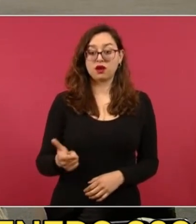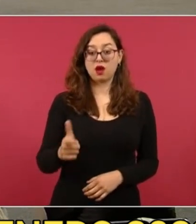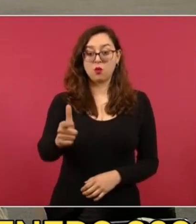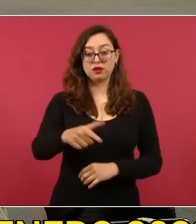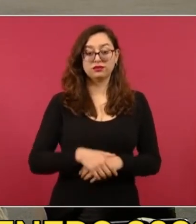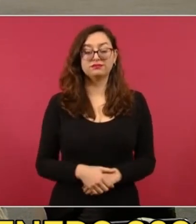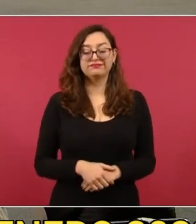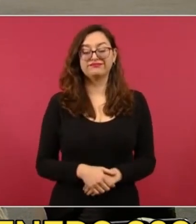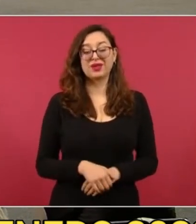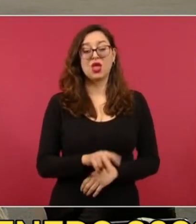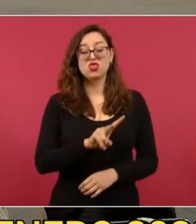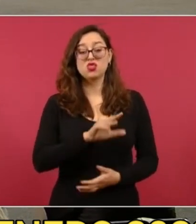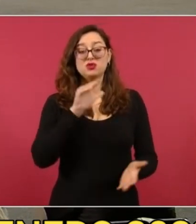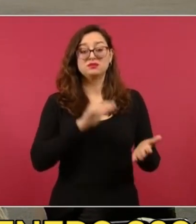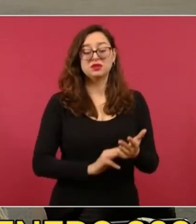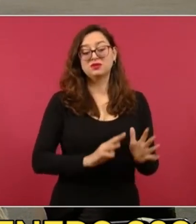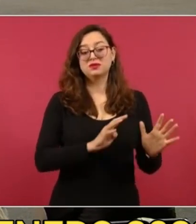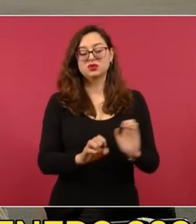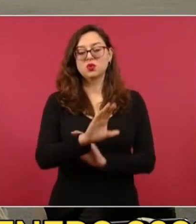2.984